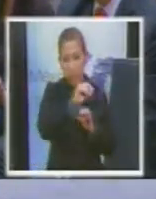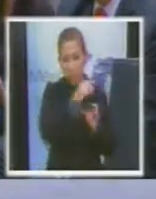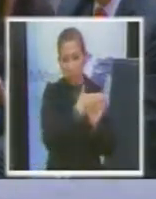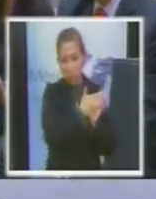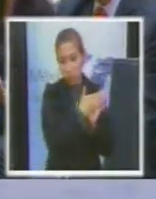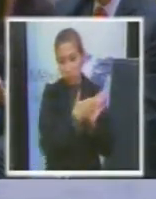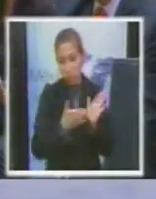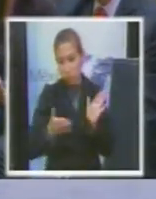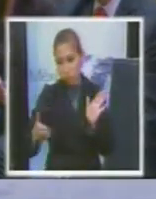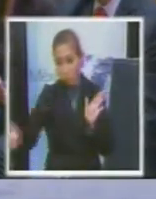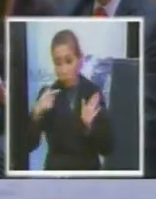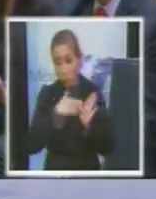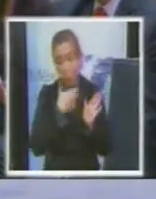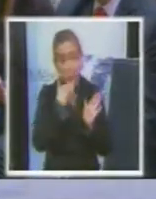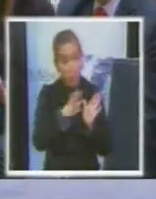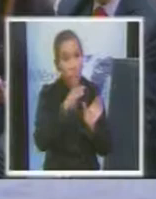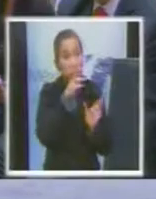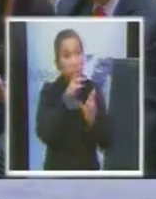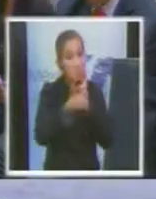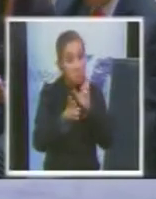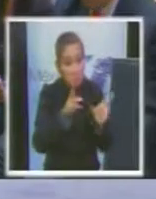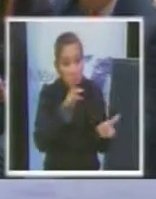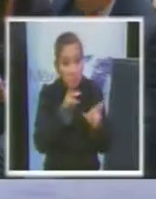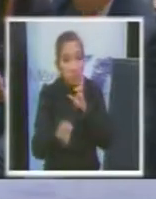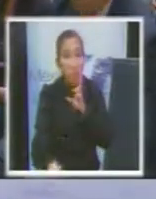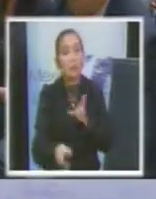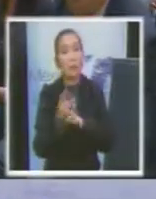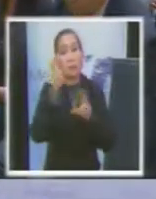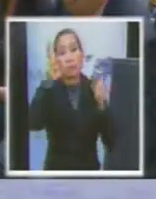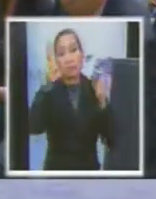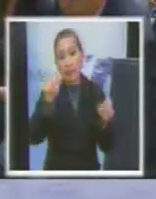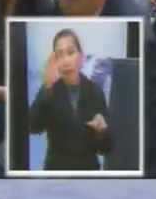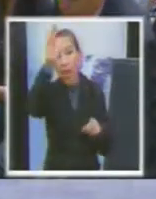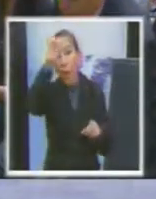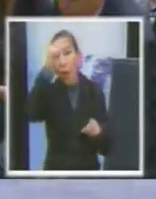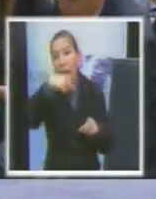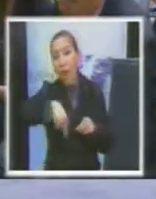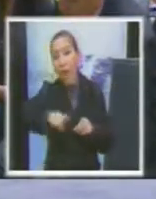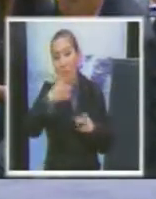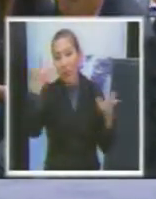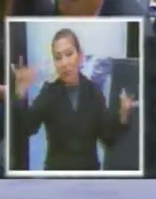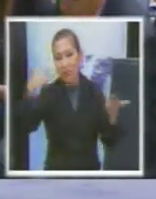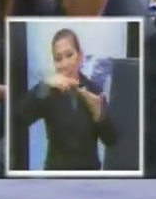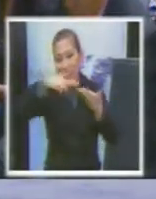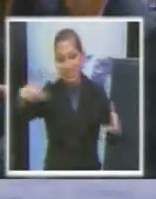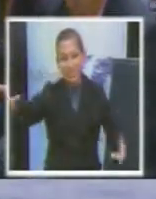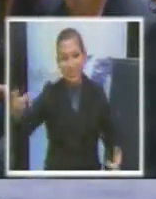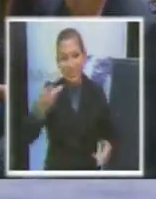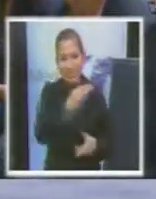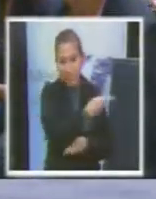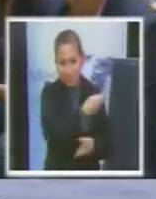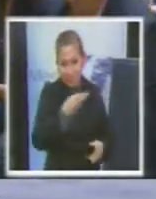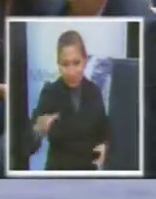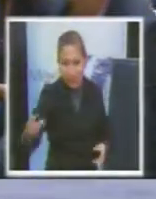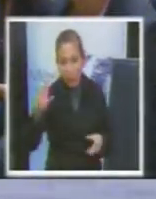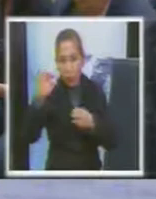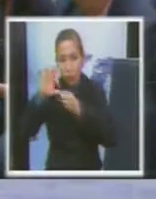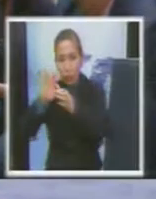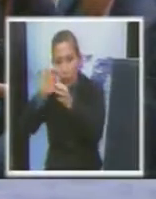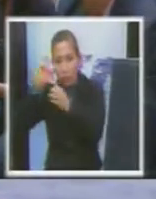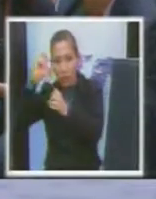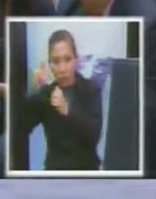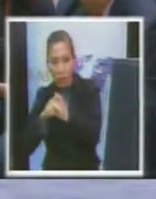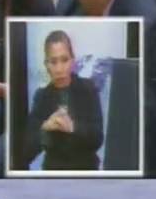arrojó no obstante espléndidos resultados en los tratados que establecieron bilateralmente la Unión